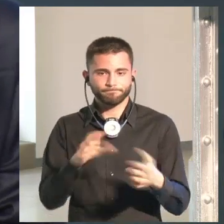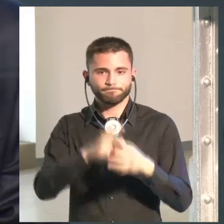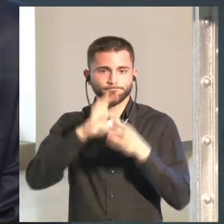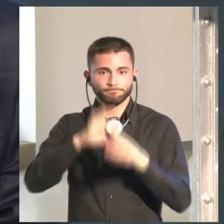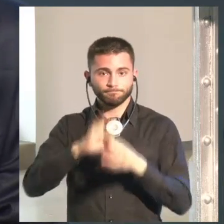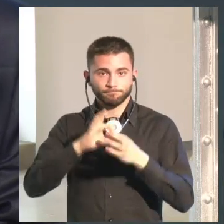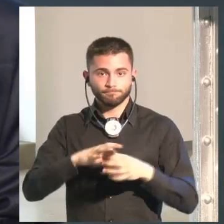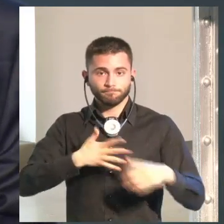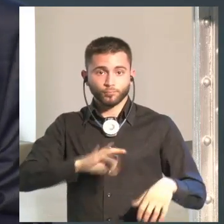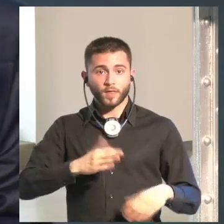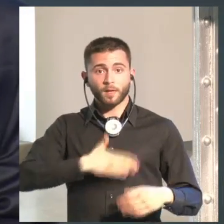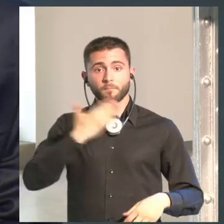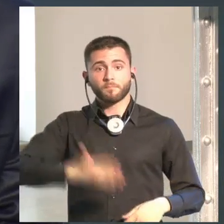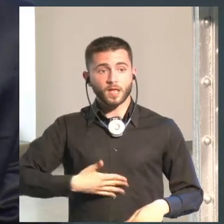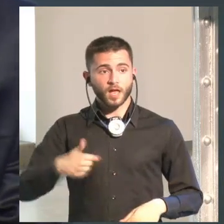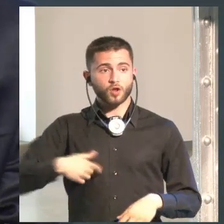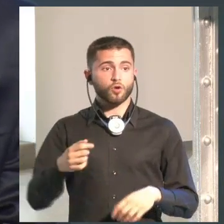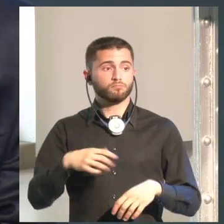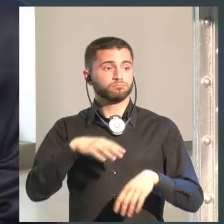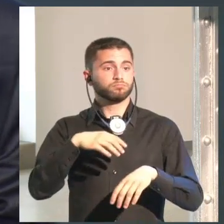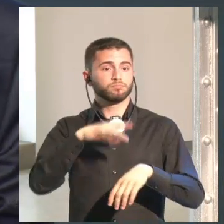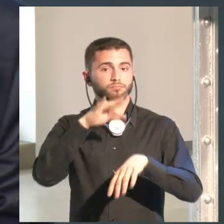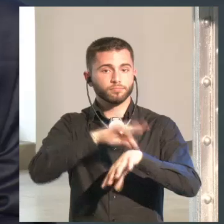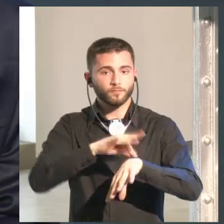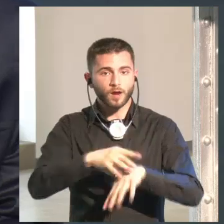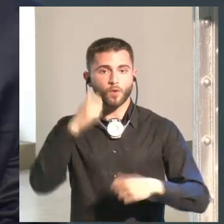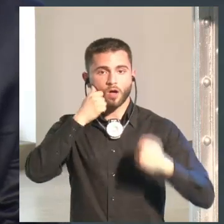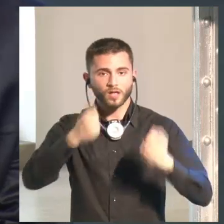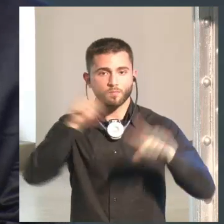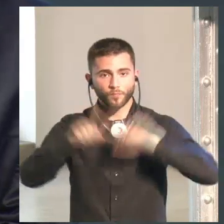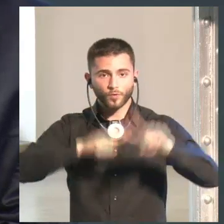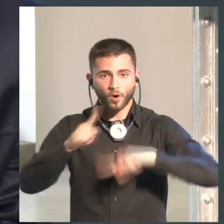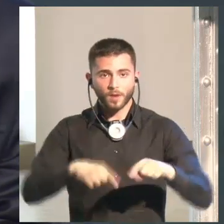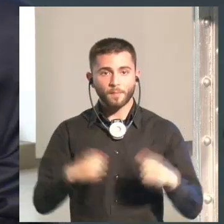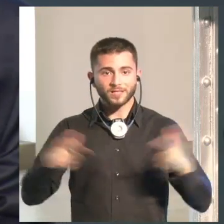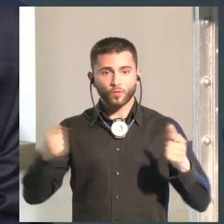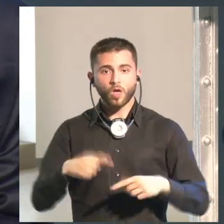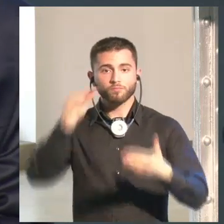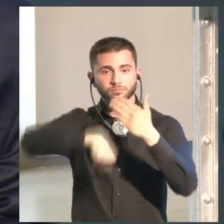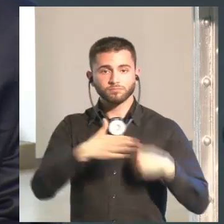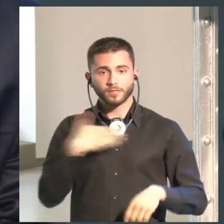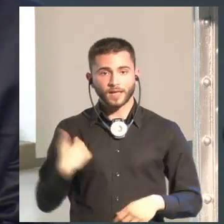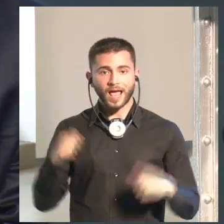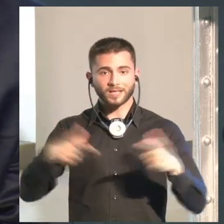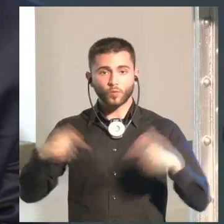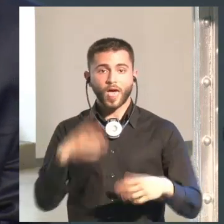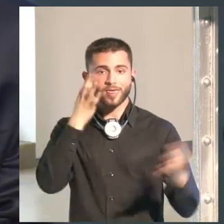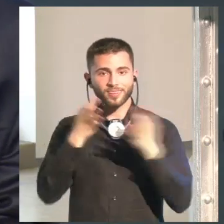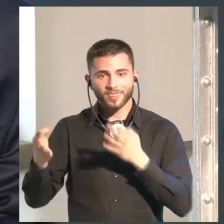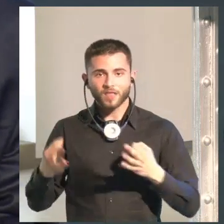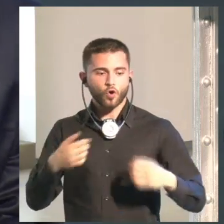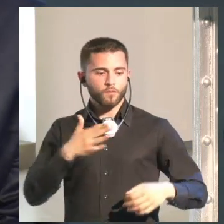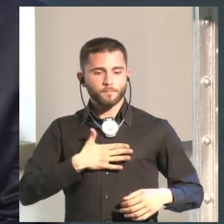mañana yo tenga un problema de salud y quiera contratar un seguro médico, y la aseguradora conoce mi perfil y conoce mis datos y